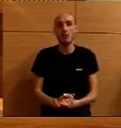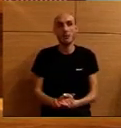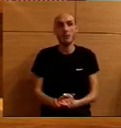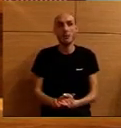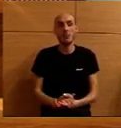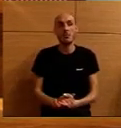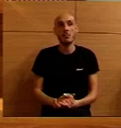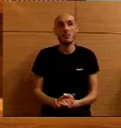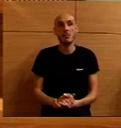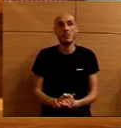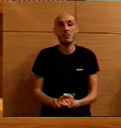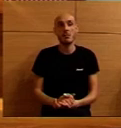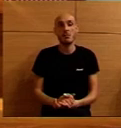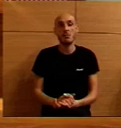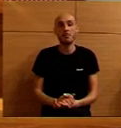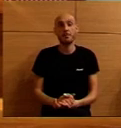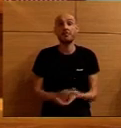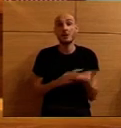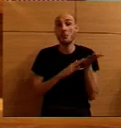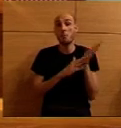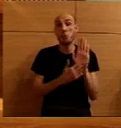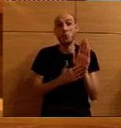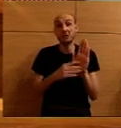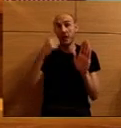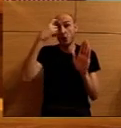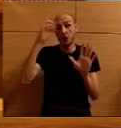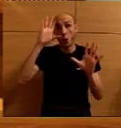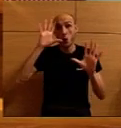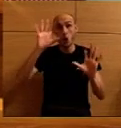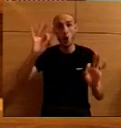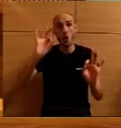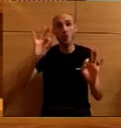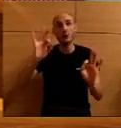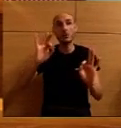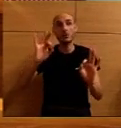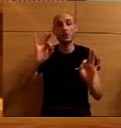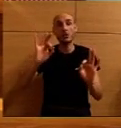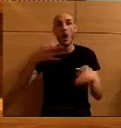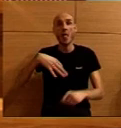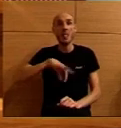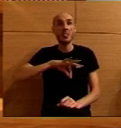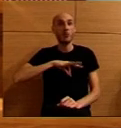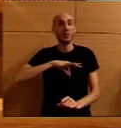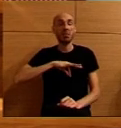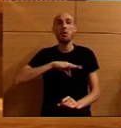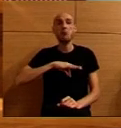por toda la provincia. La propuesta yo creo que es sensata, creo que la Diputación puede asumirla